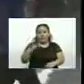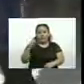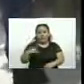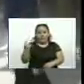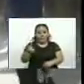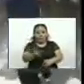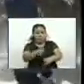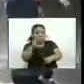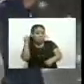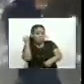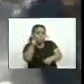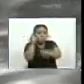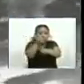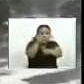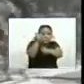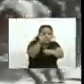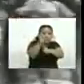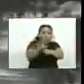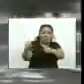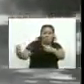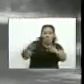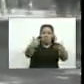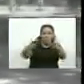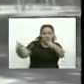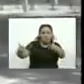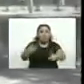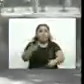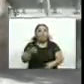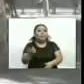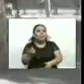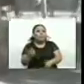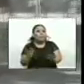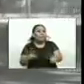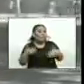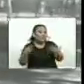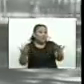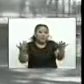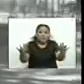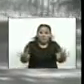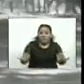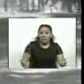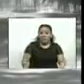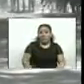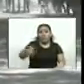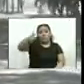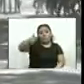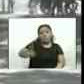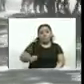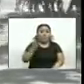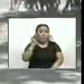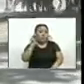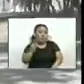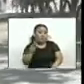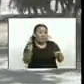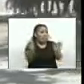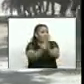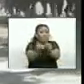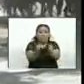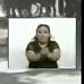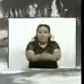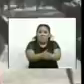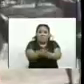enfrentaron con la policía en las calles de Santiago. Se cumplen ya dos meses de las revueltas sociales